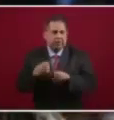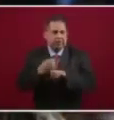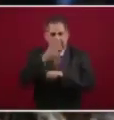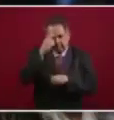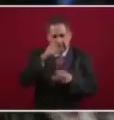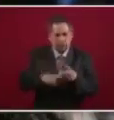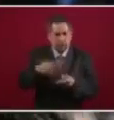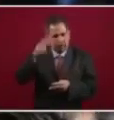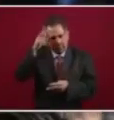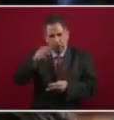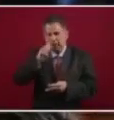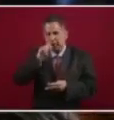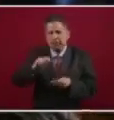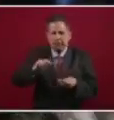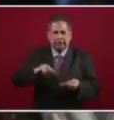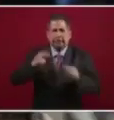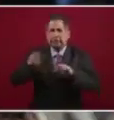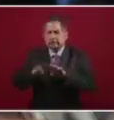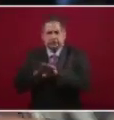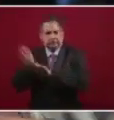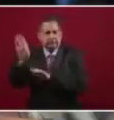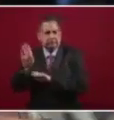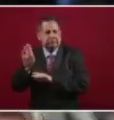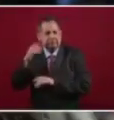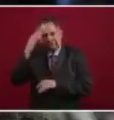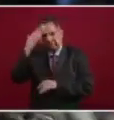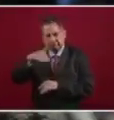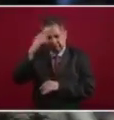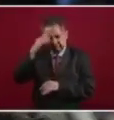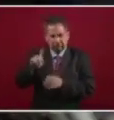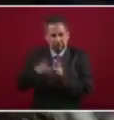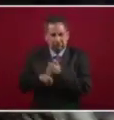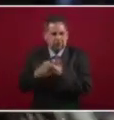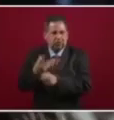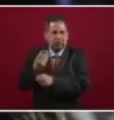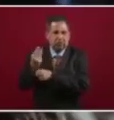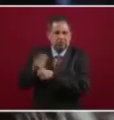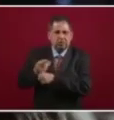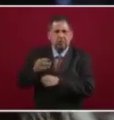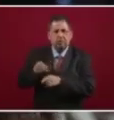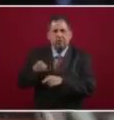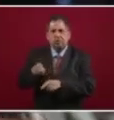y Hidalgo, pues también se va a revertir con la construcción